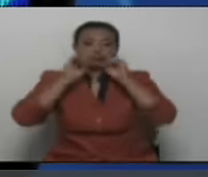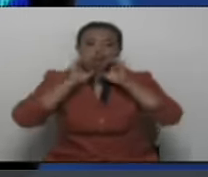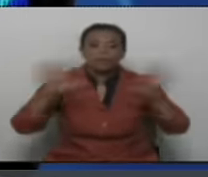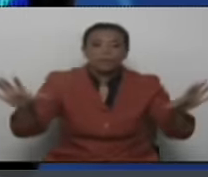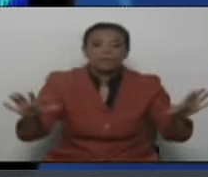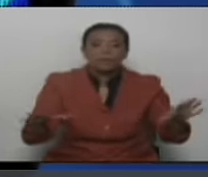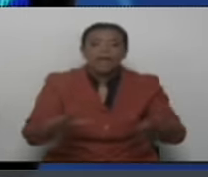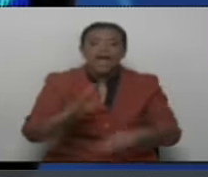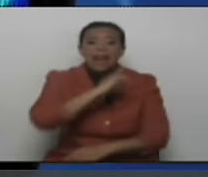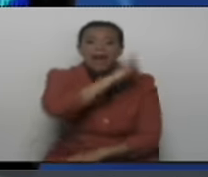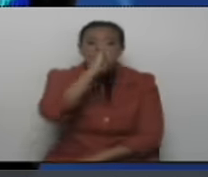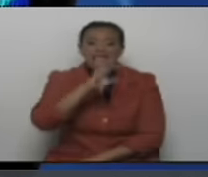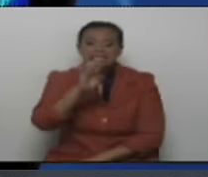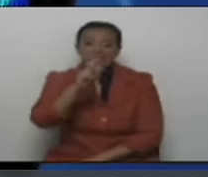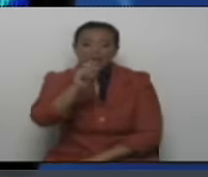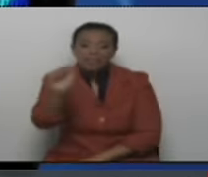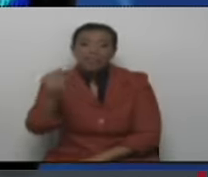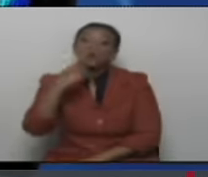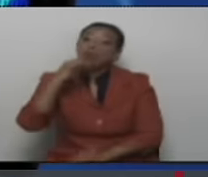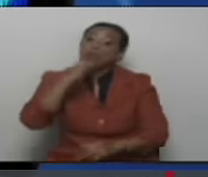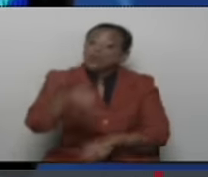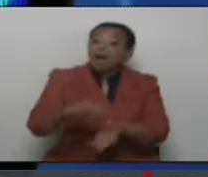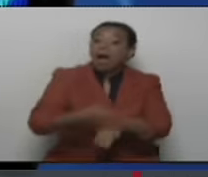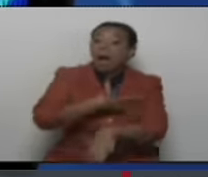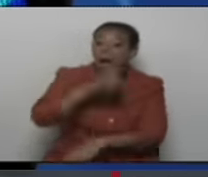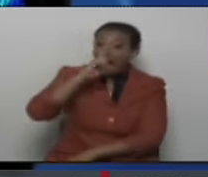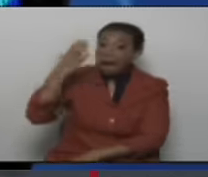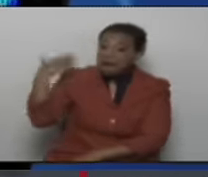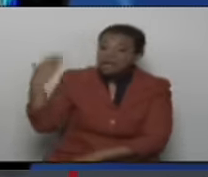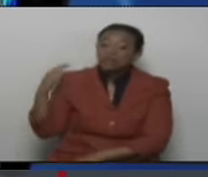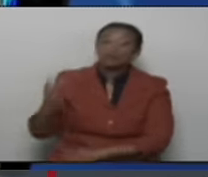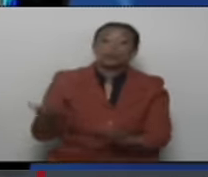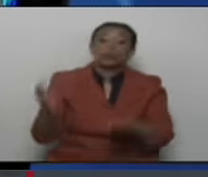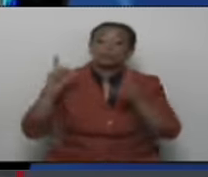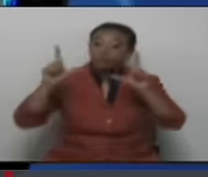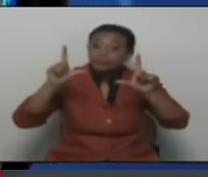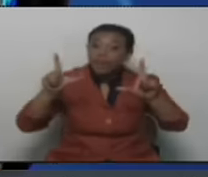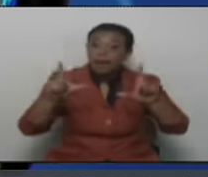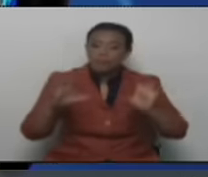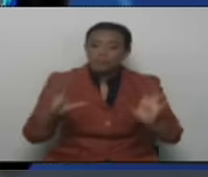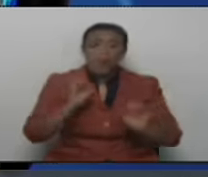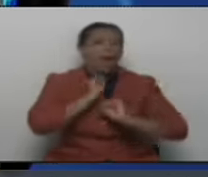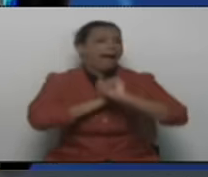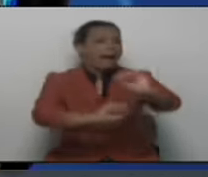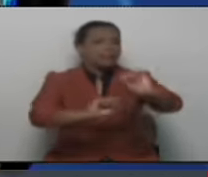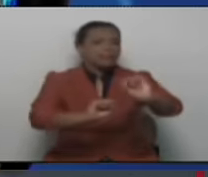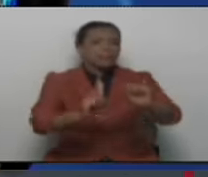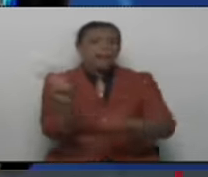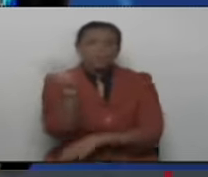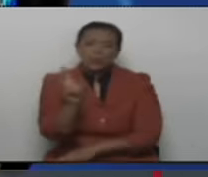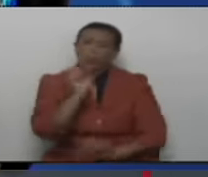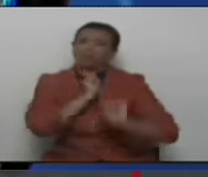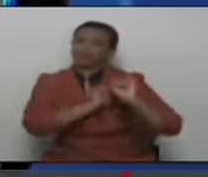llamada La Sexta, que yo la he denunciado años atrás por ser una televisora antibolivariana, antivenezolana,